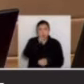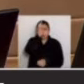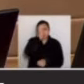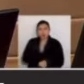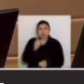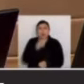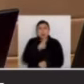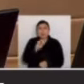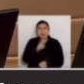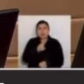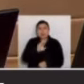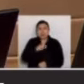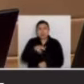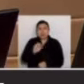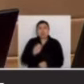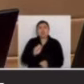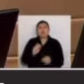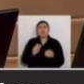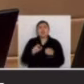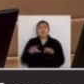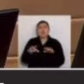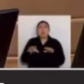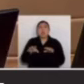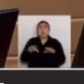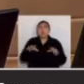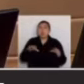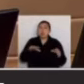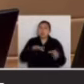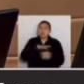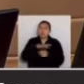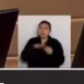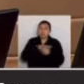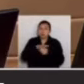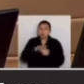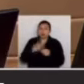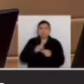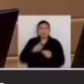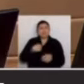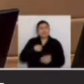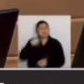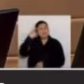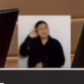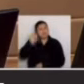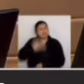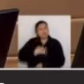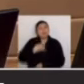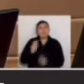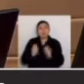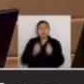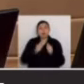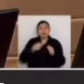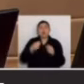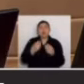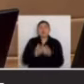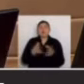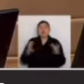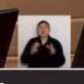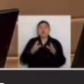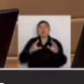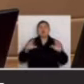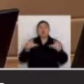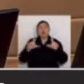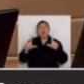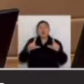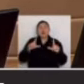actos absolutamente irregulares. Esto es lo que me convence a mí de aprobar este proyecto. Yo valoro muchísimo que nuevamente sea la prensa, el medio Timeline, el que